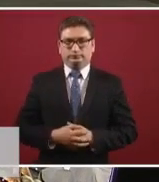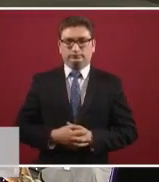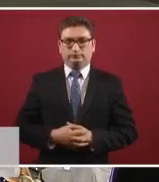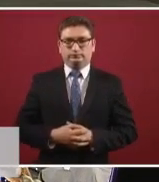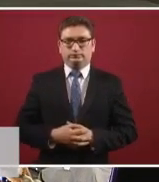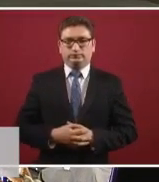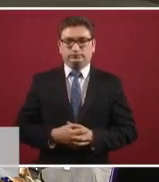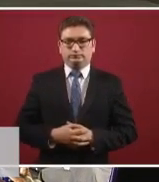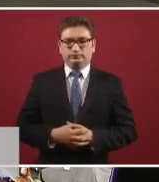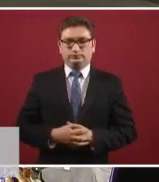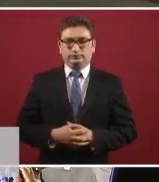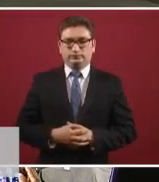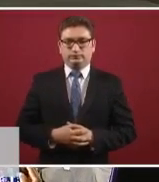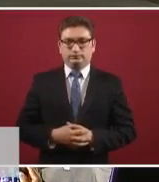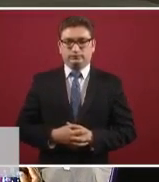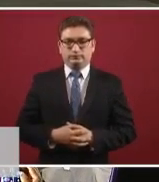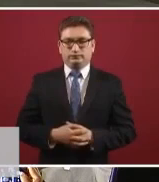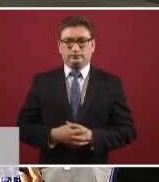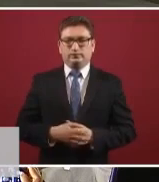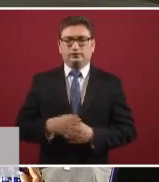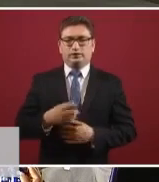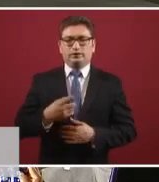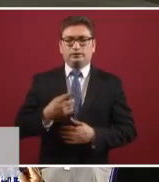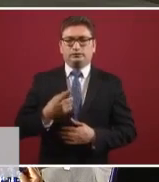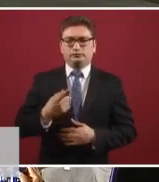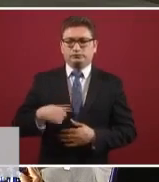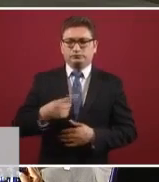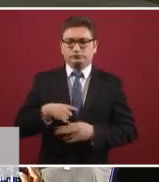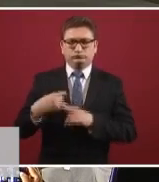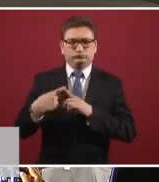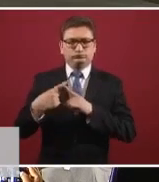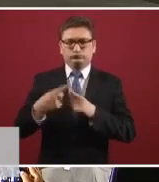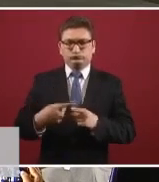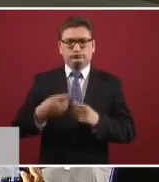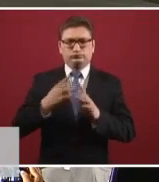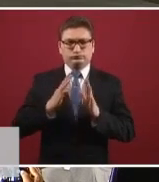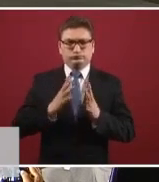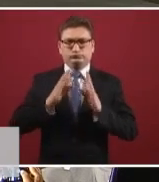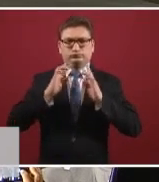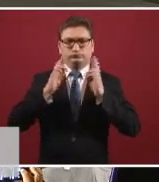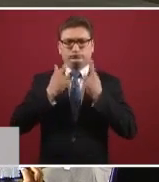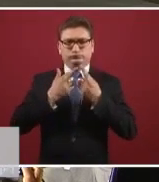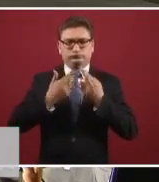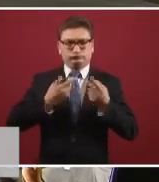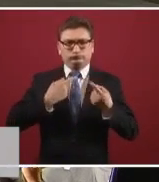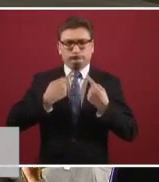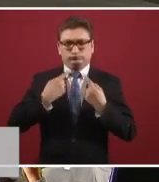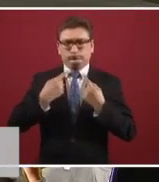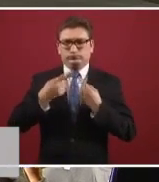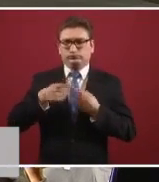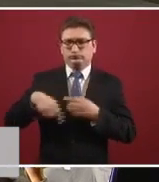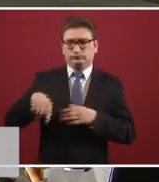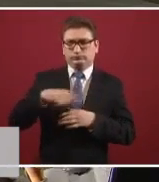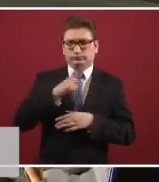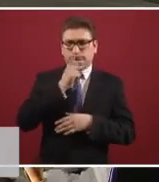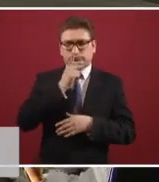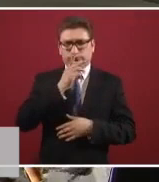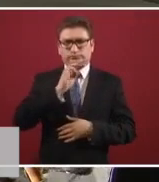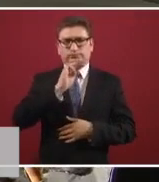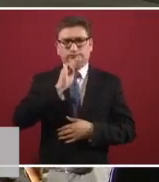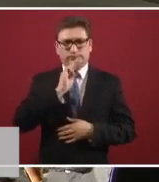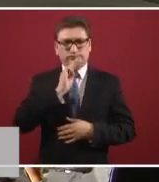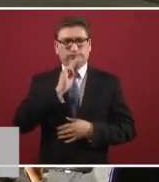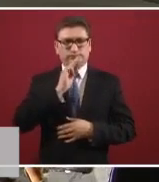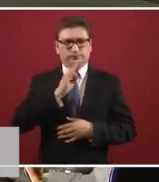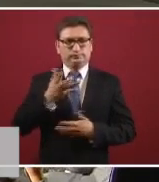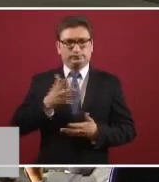hoy el presidente informa sobre la investigación para saber el paradero de los 43 jóvenes desaparecidos de Ayotzinapa. Es un compromiso y una